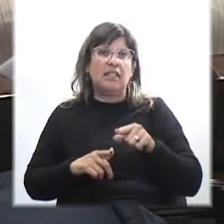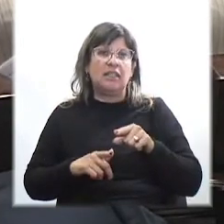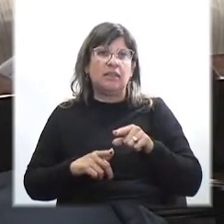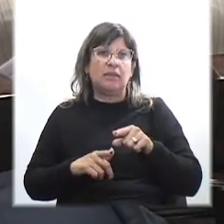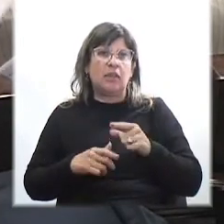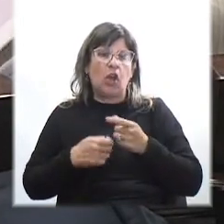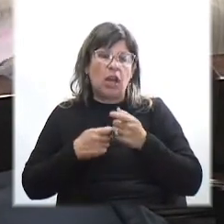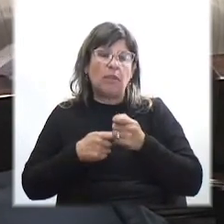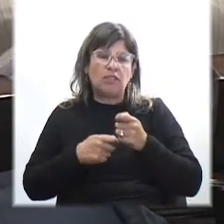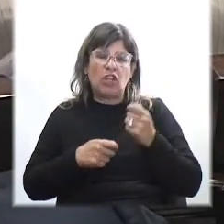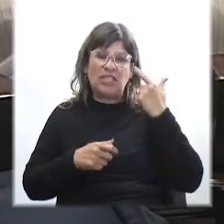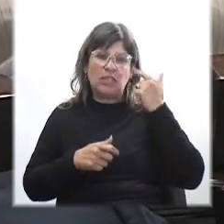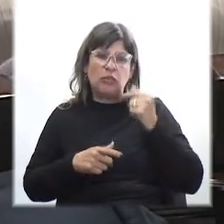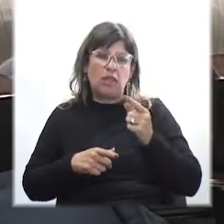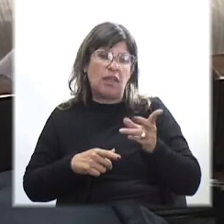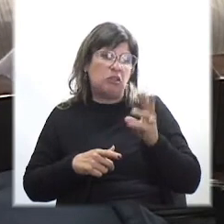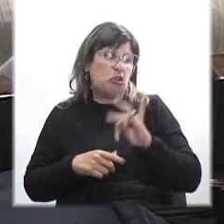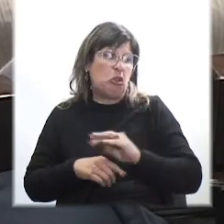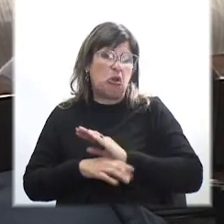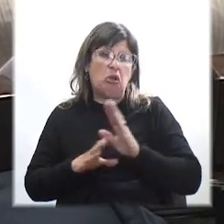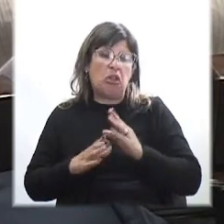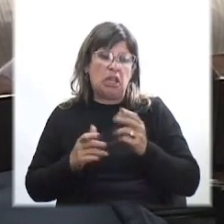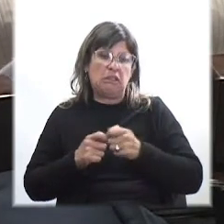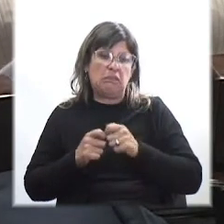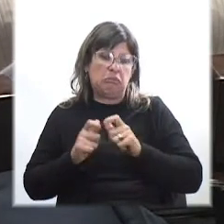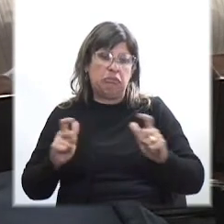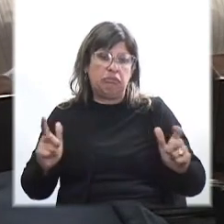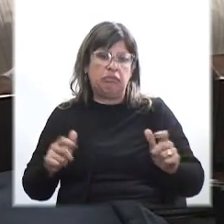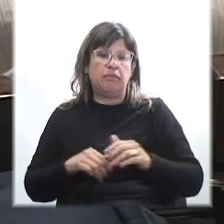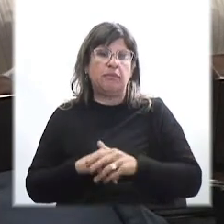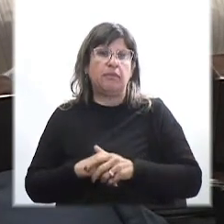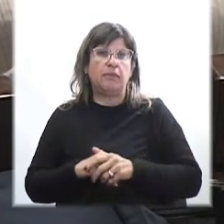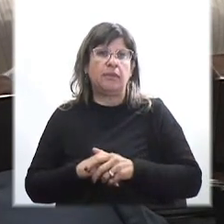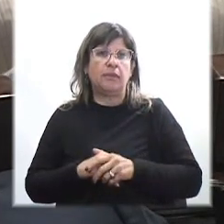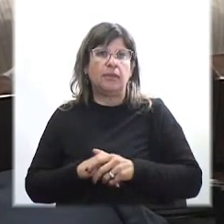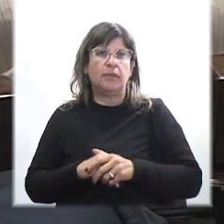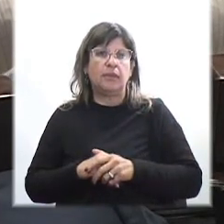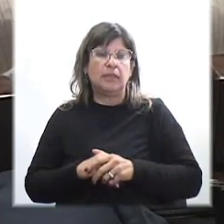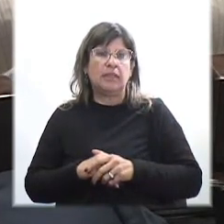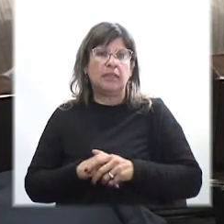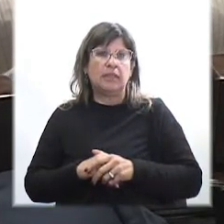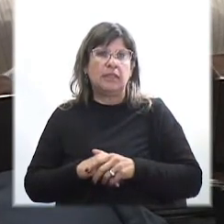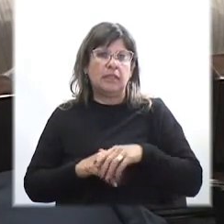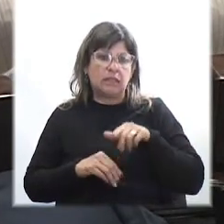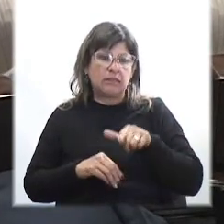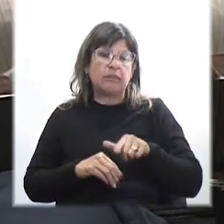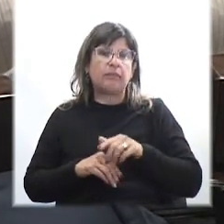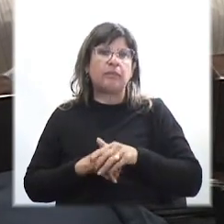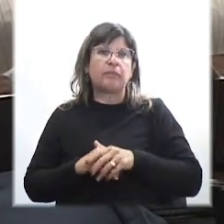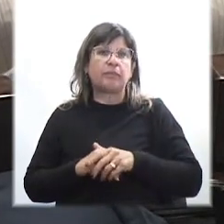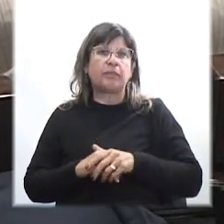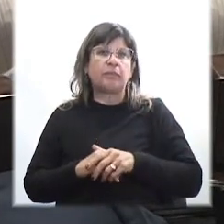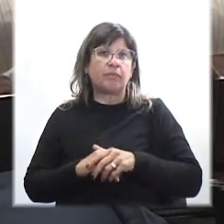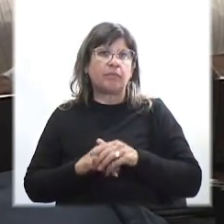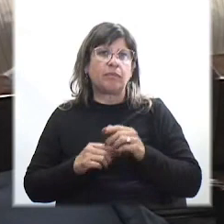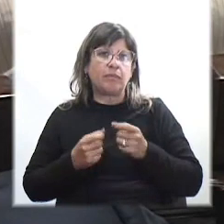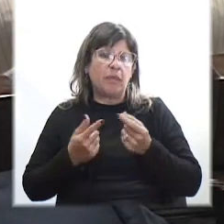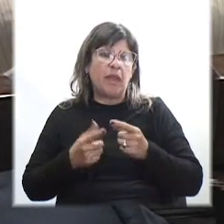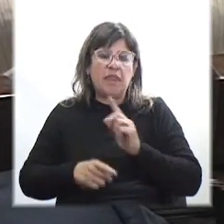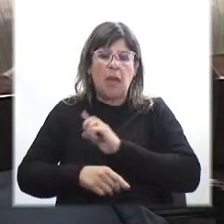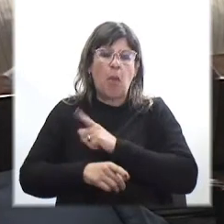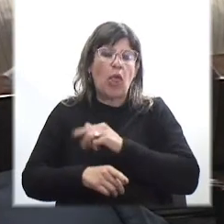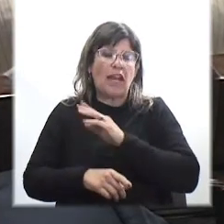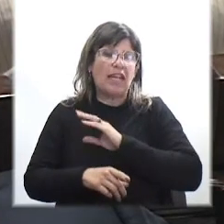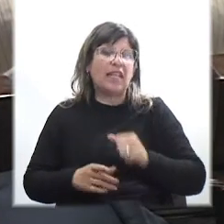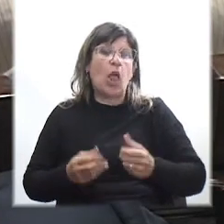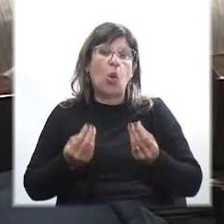serán cotidianas y extendidas. La eutanasia, señor presidente, da demasiado poder al